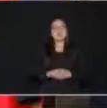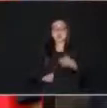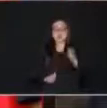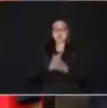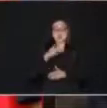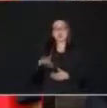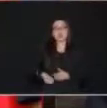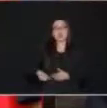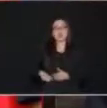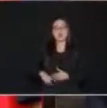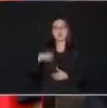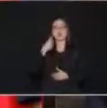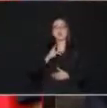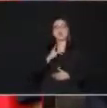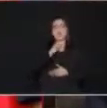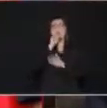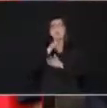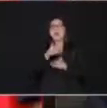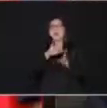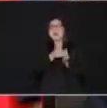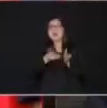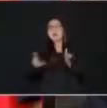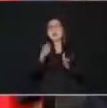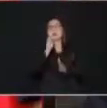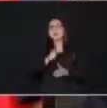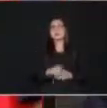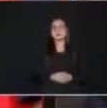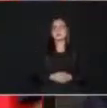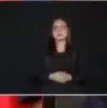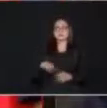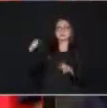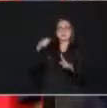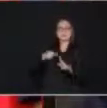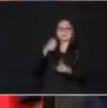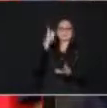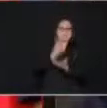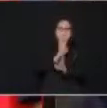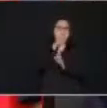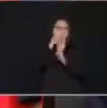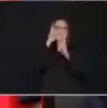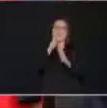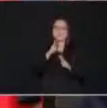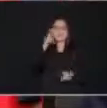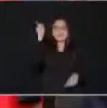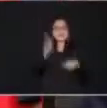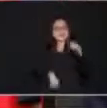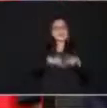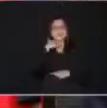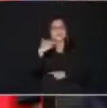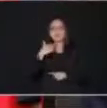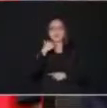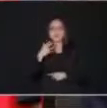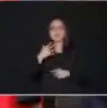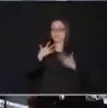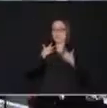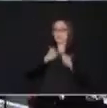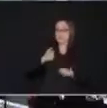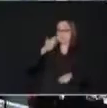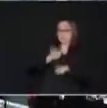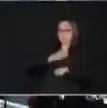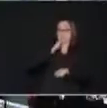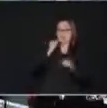Por ejemplo, lo primero que tendríamos que ver en máximo un año, si de verdad no piensa él en la reelección, porque esa fue una respuesta a sus